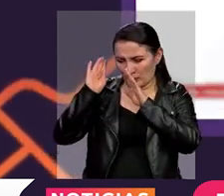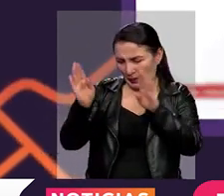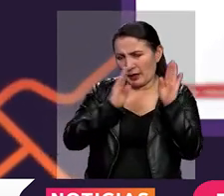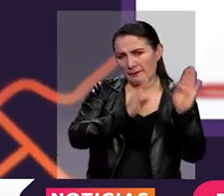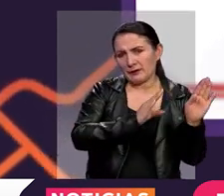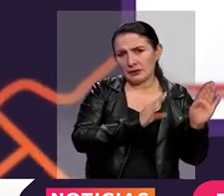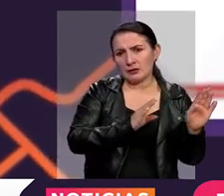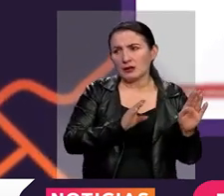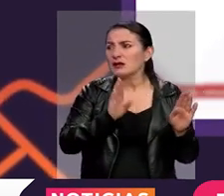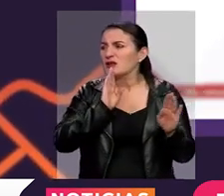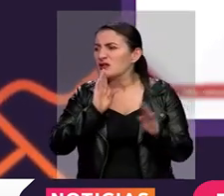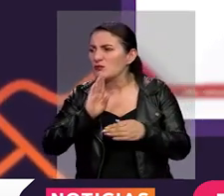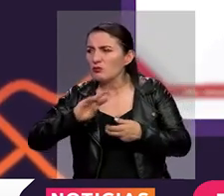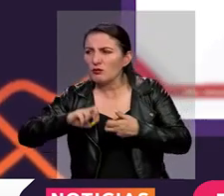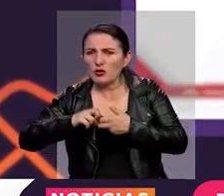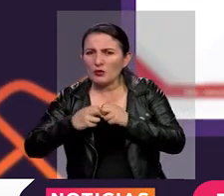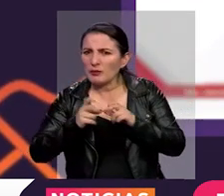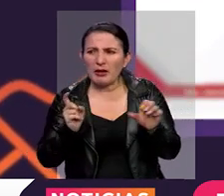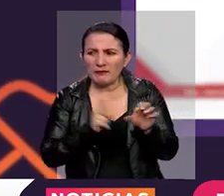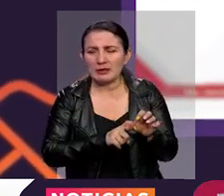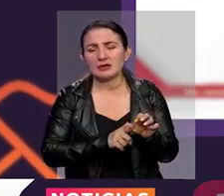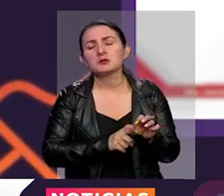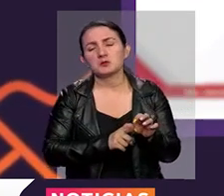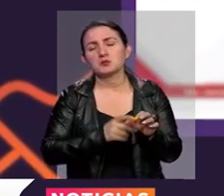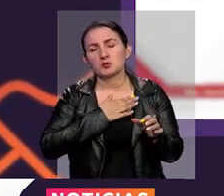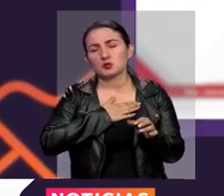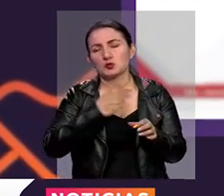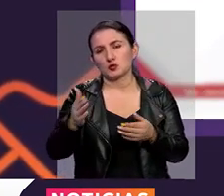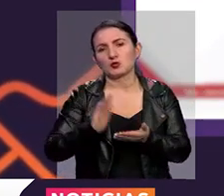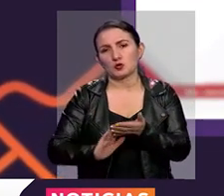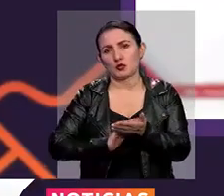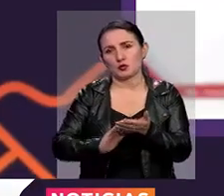a los ediles que tengan problemas con su afiliación para darles una solución de inmediato.